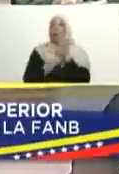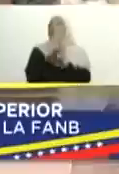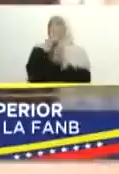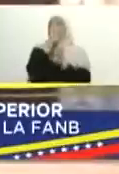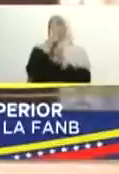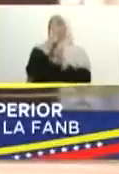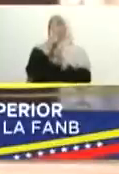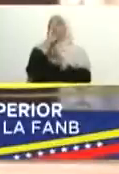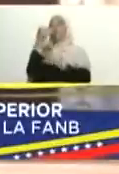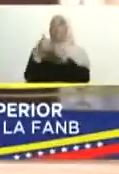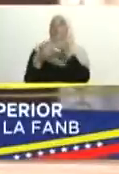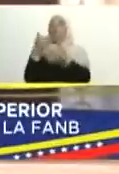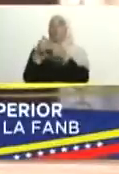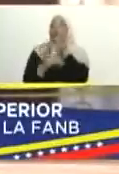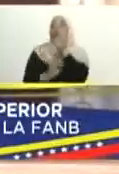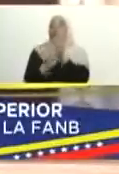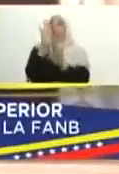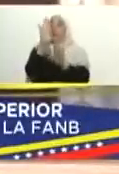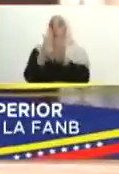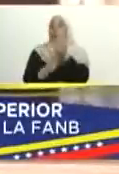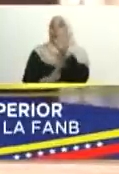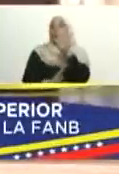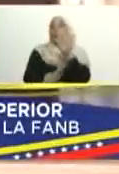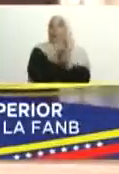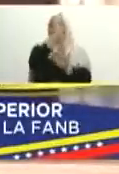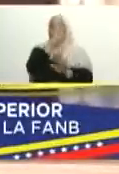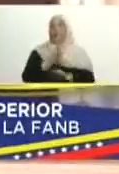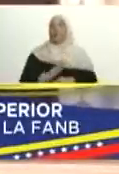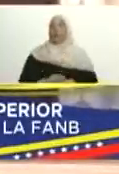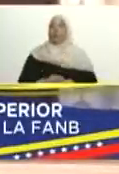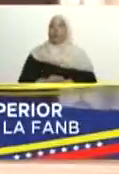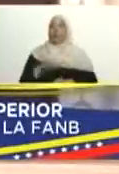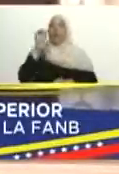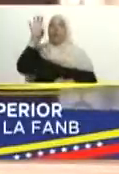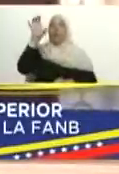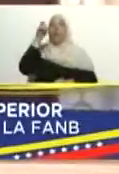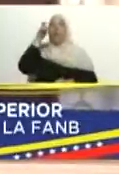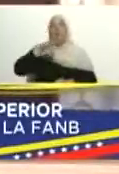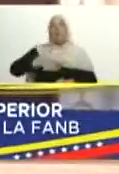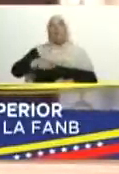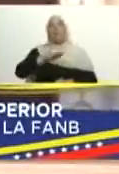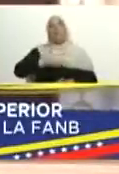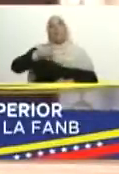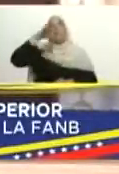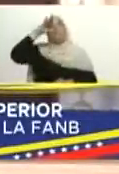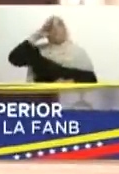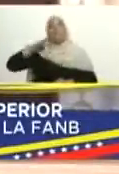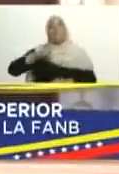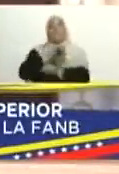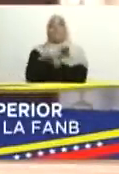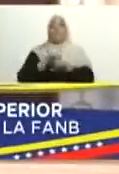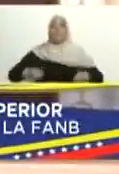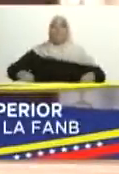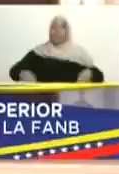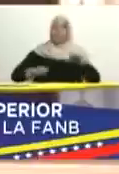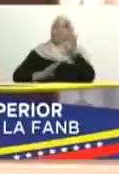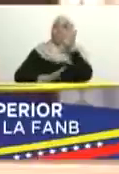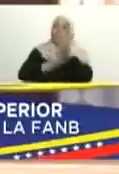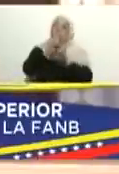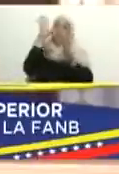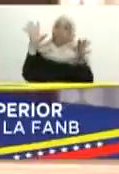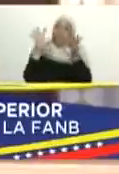avanzando. ¡Avanti! ¡Avanti! ¡Avanti! Patria, pueblo y fuerza armada, ¡avanti! En